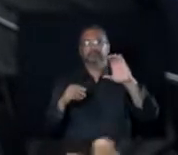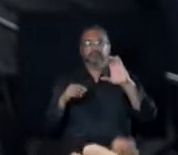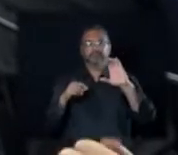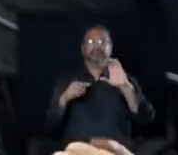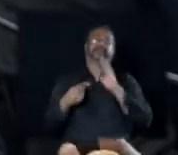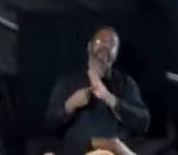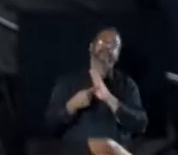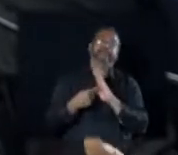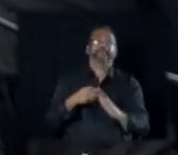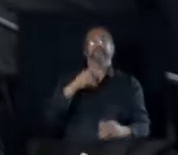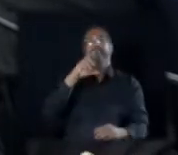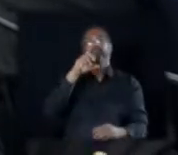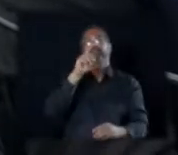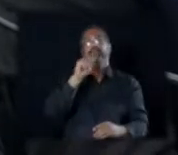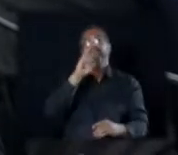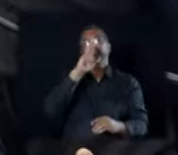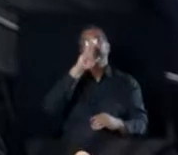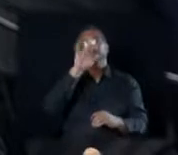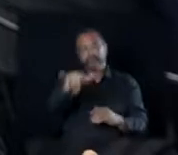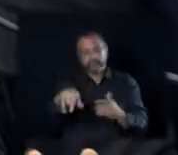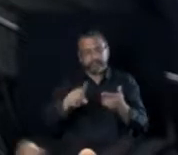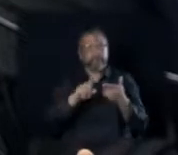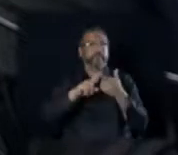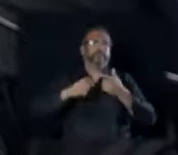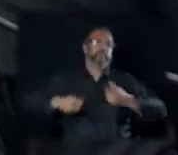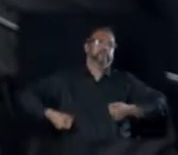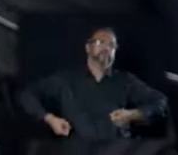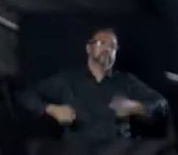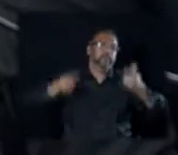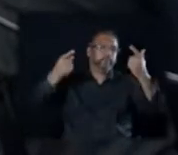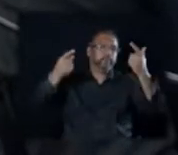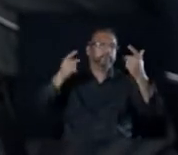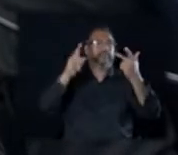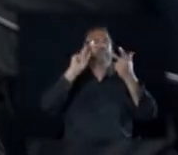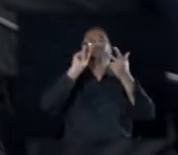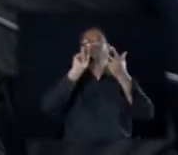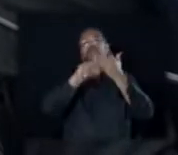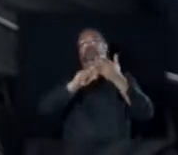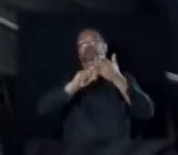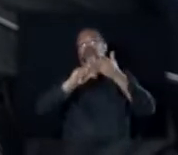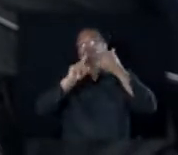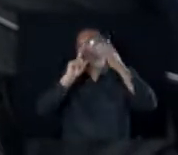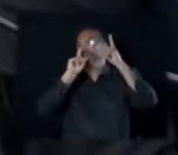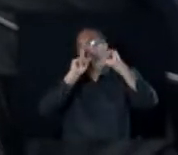el flujo de efectivo en TSA. ¿Por qué había gastos de